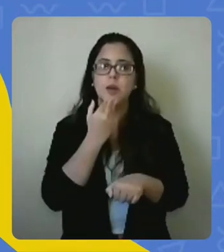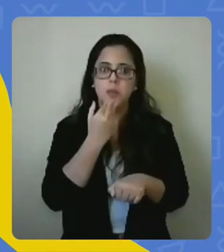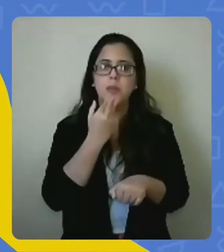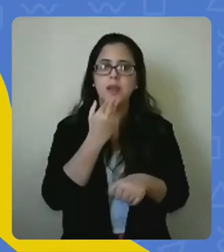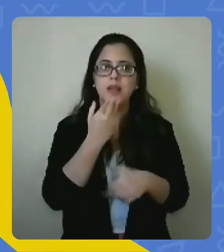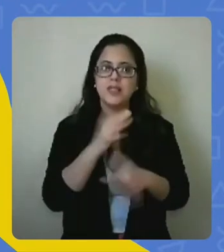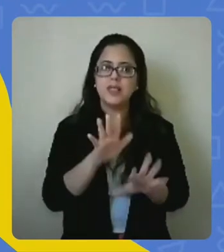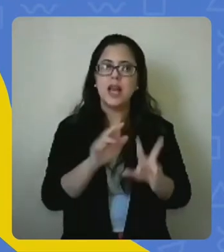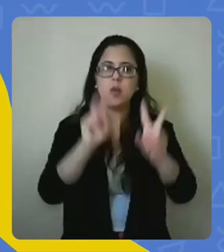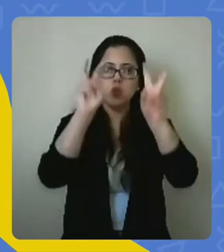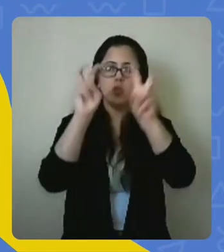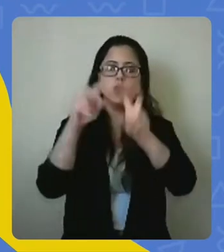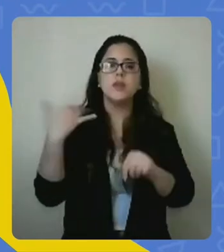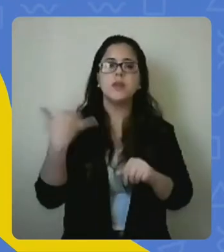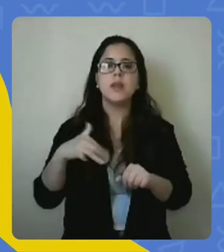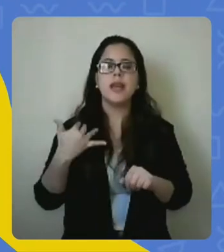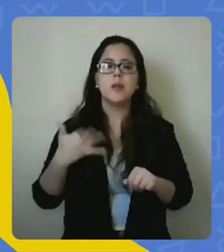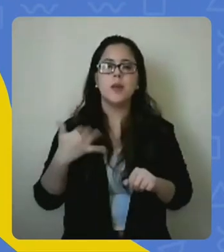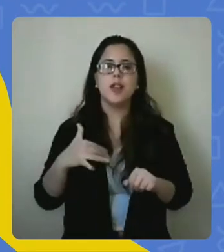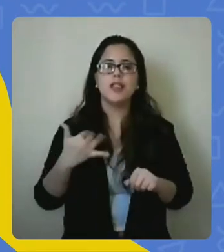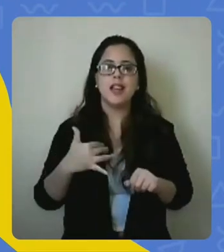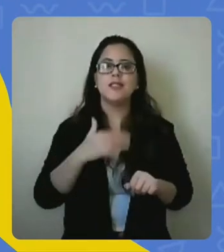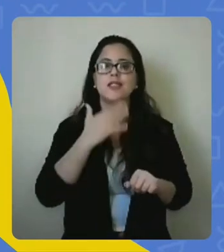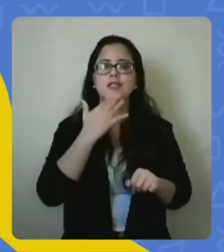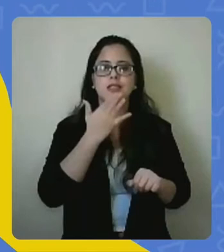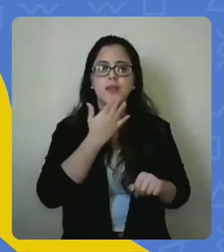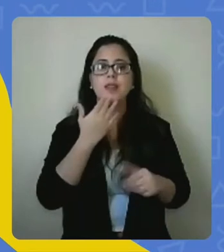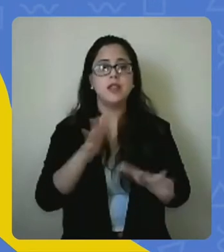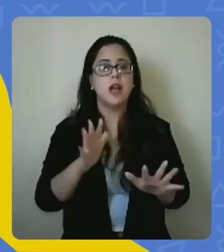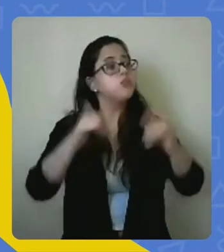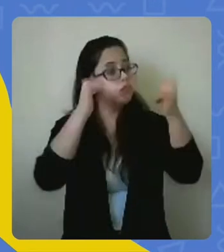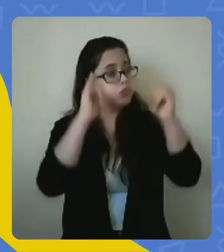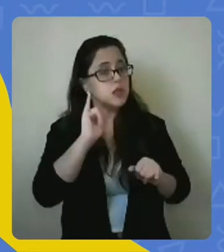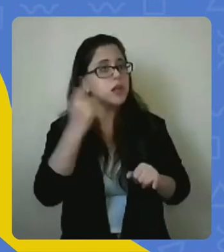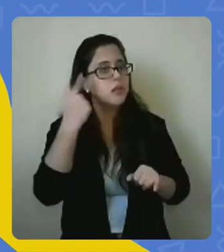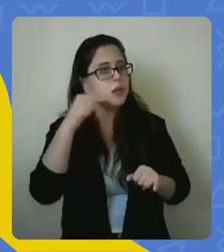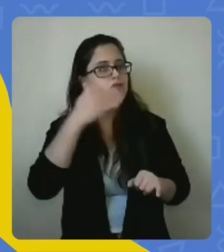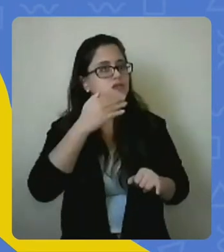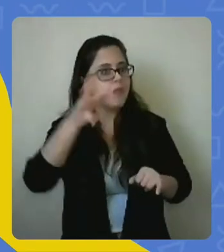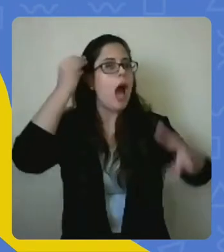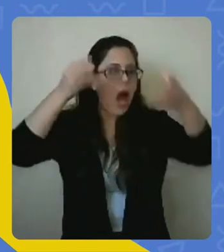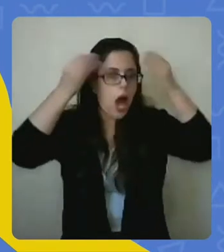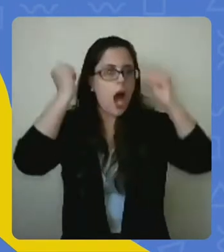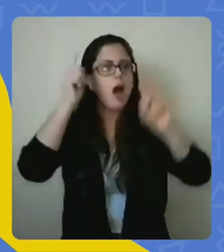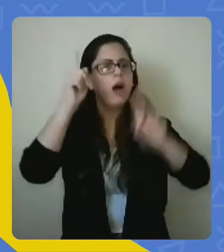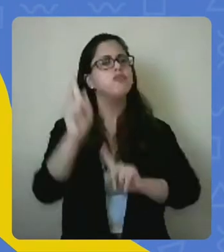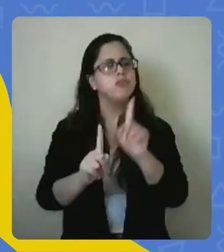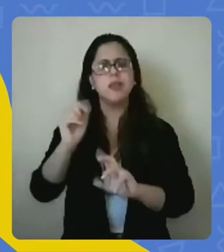muy importante, además del divertirnos, aprender algo jugando.